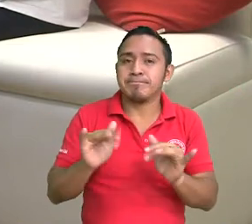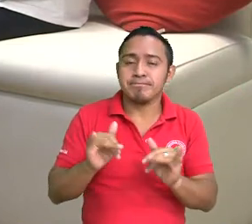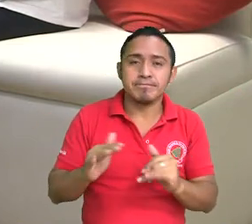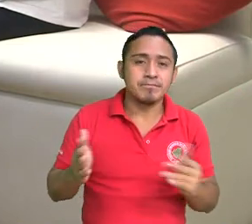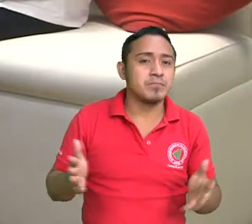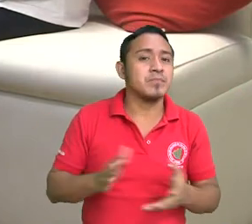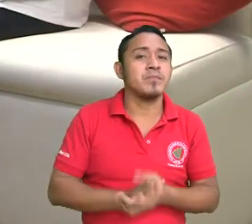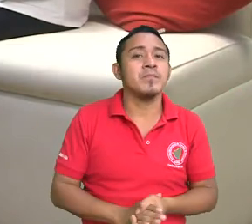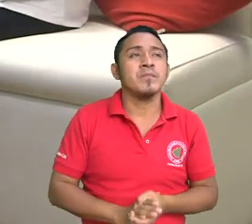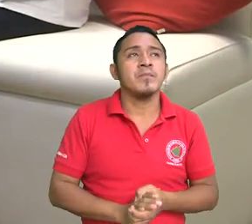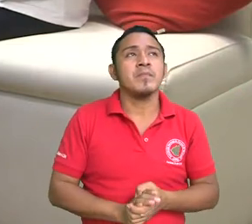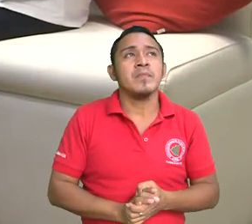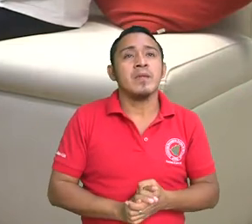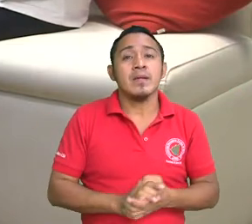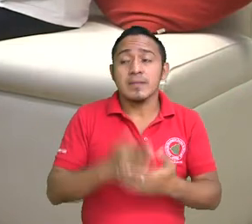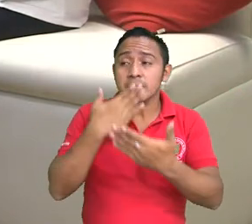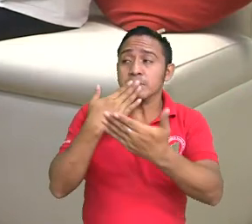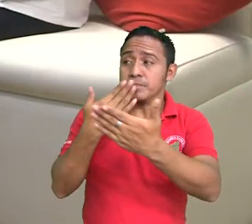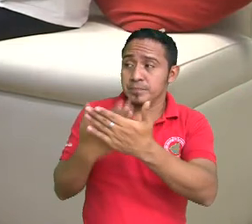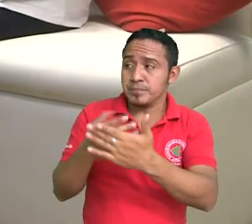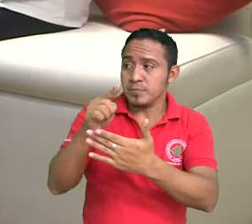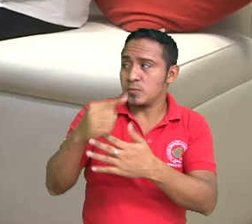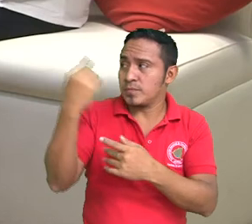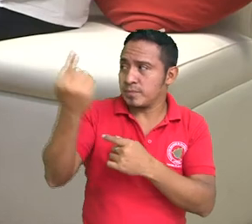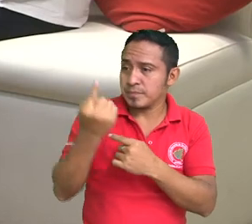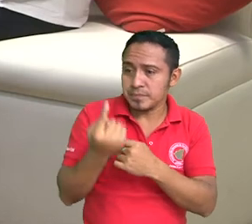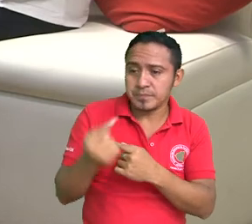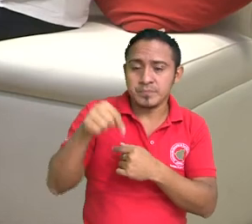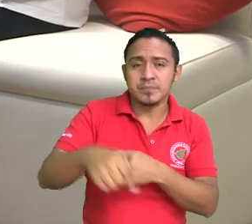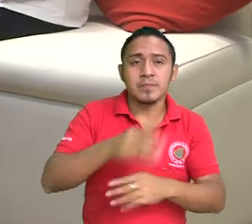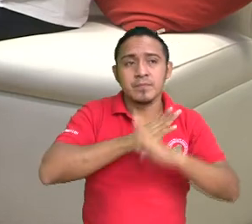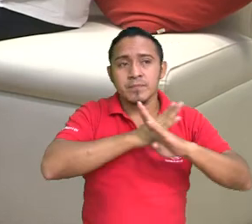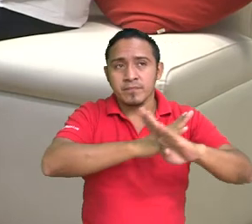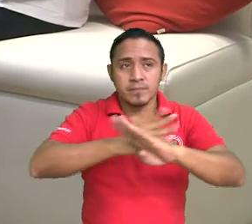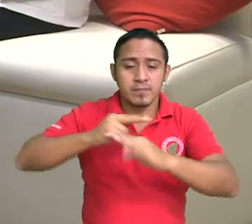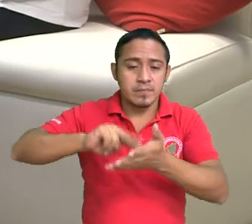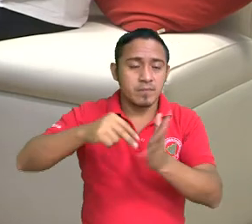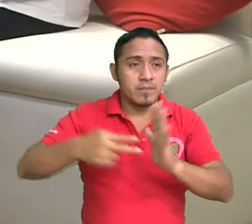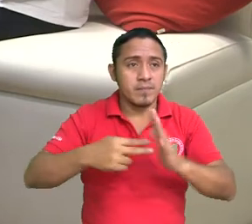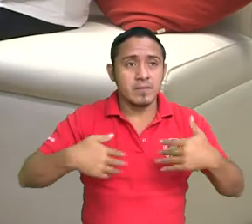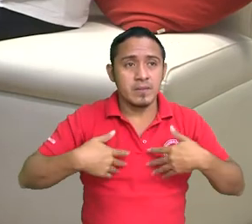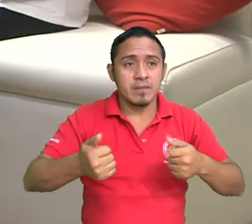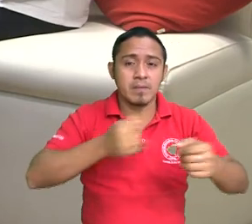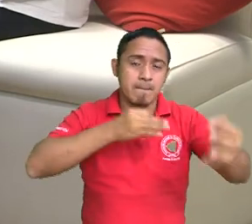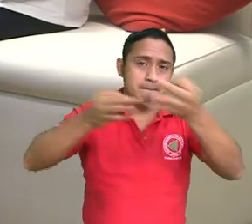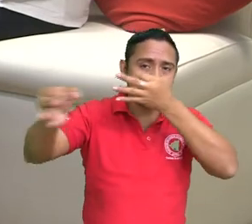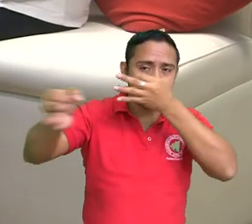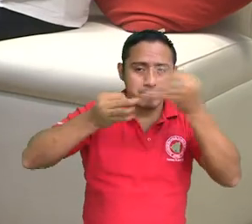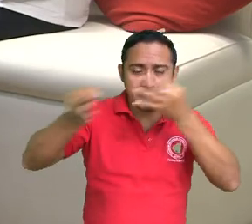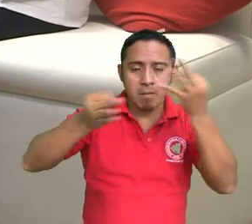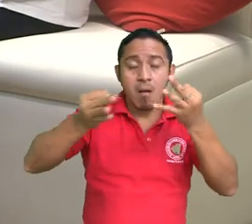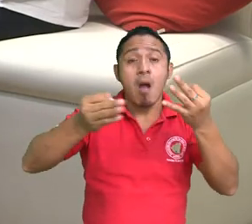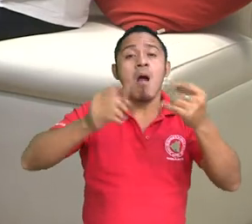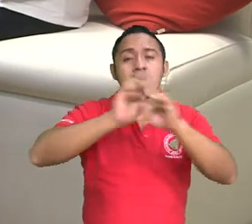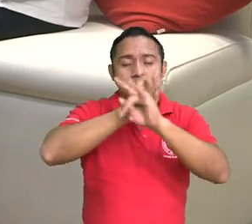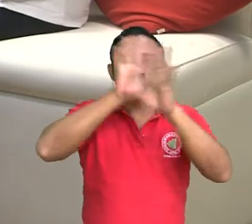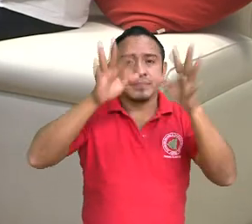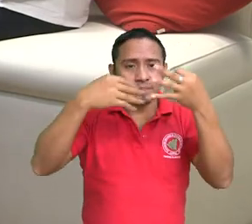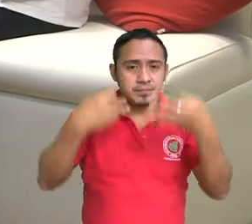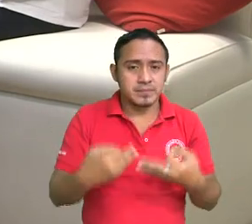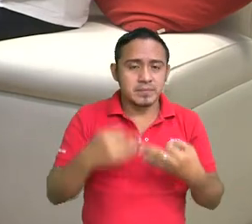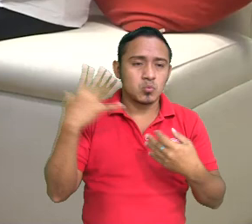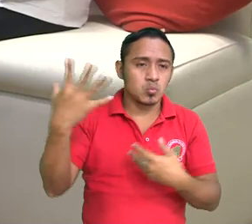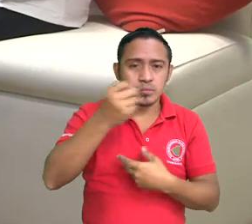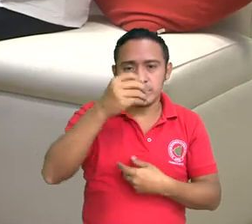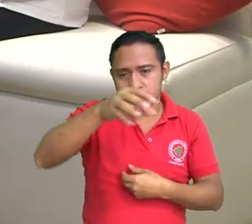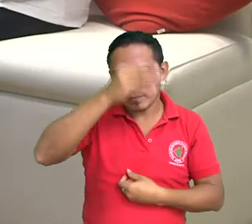nos ha agotado. Le agradecemos por su presencia hoy en Prevenir de Salud y habernos orientado y brindado todo